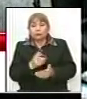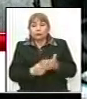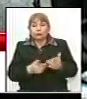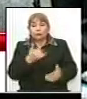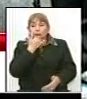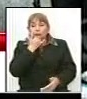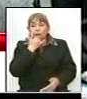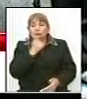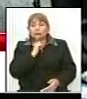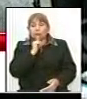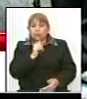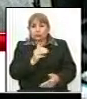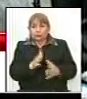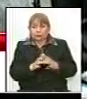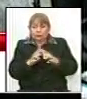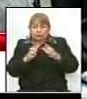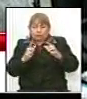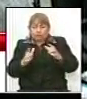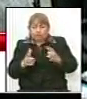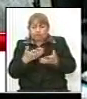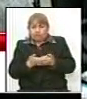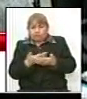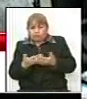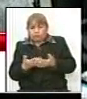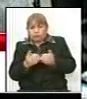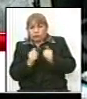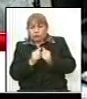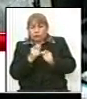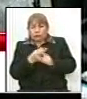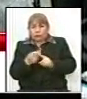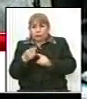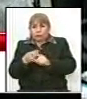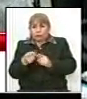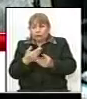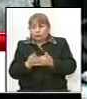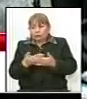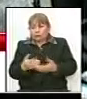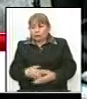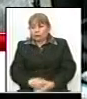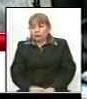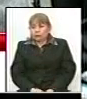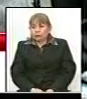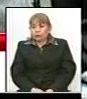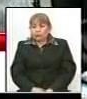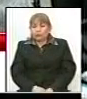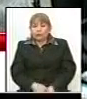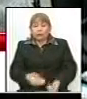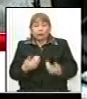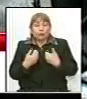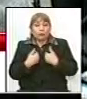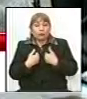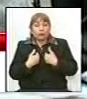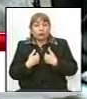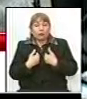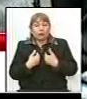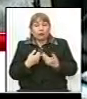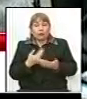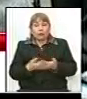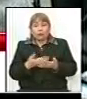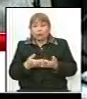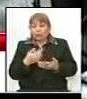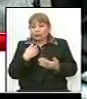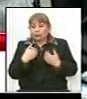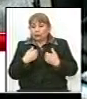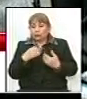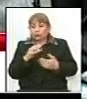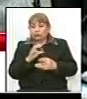el gran, la luz, una cosa así muy diferenciada y muy especializada? Lo que tiene México, lo que tiene Costa